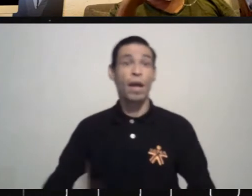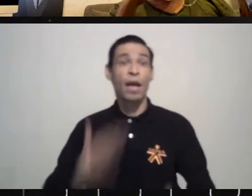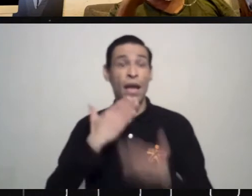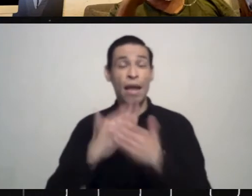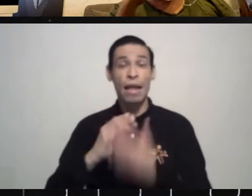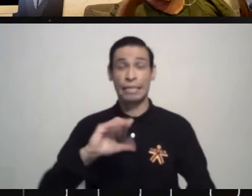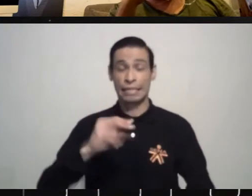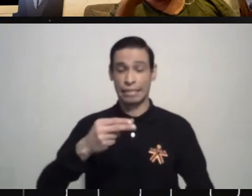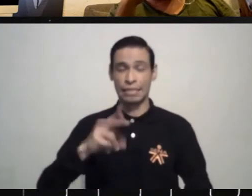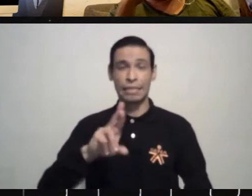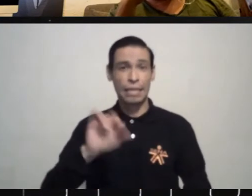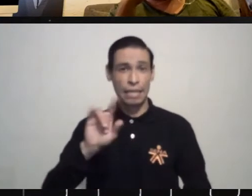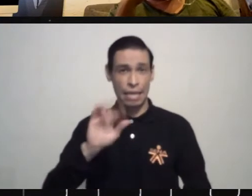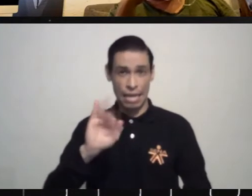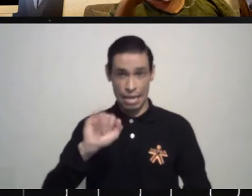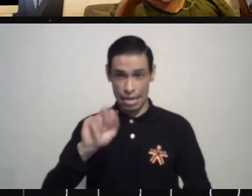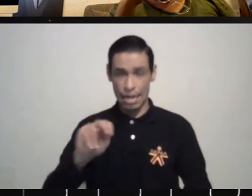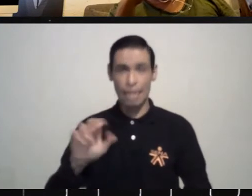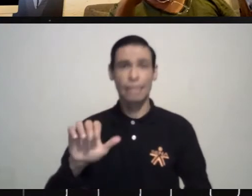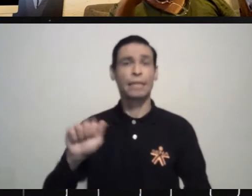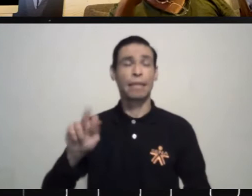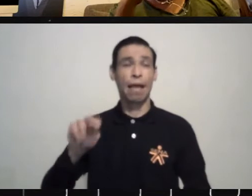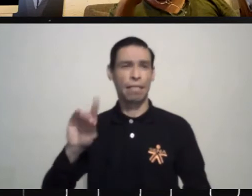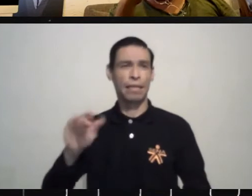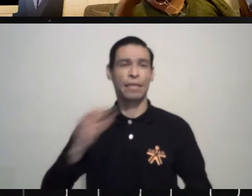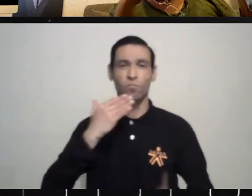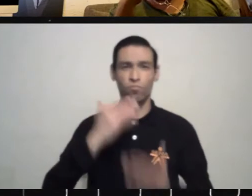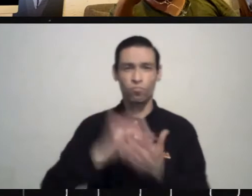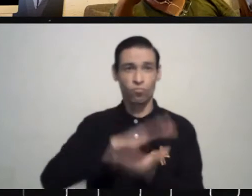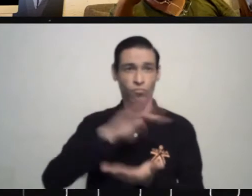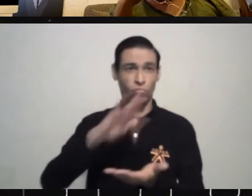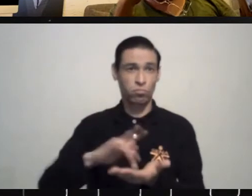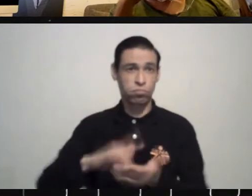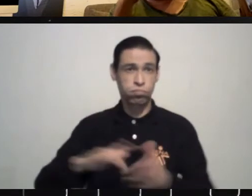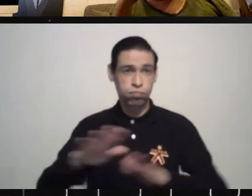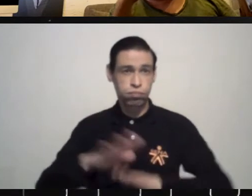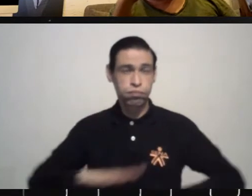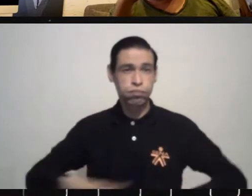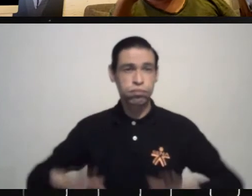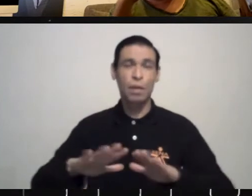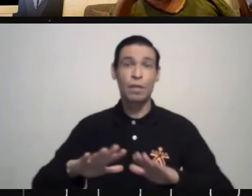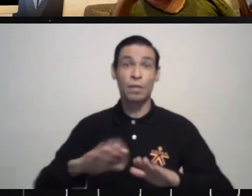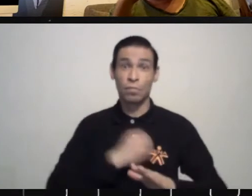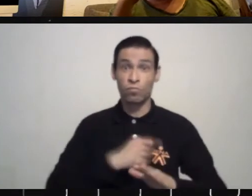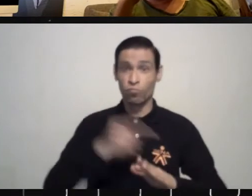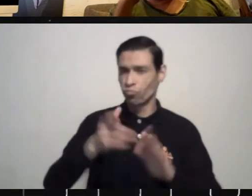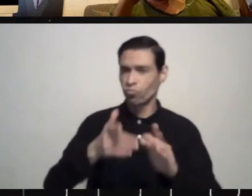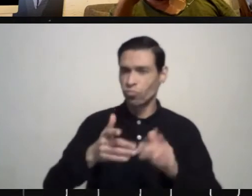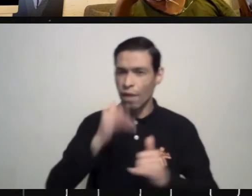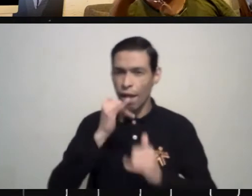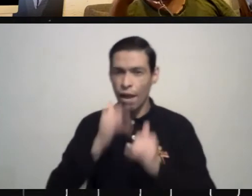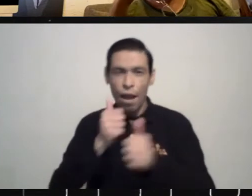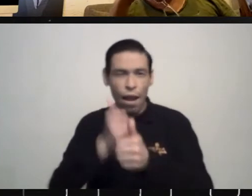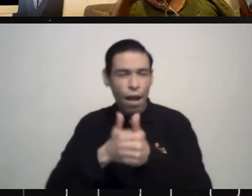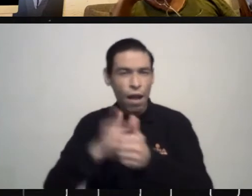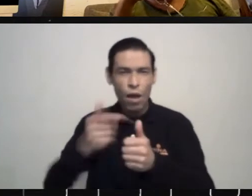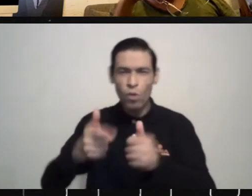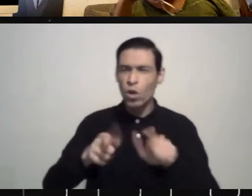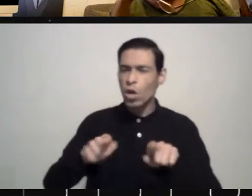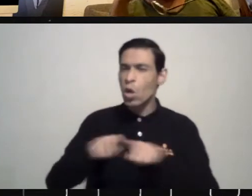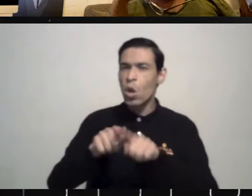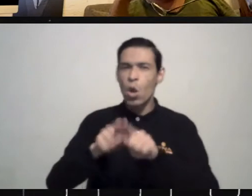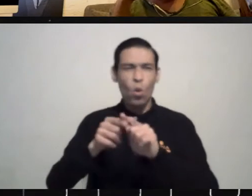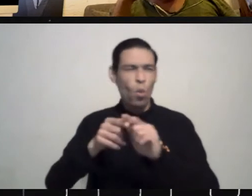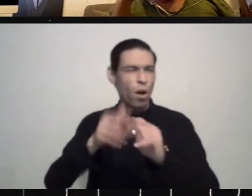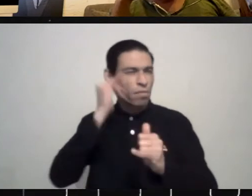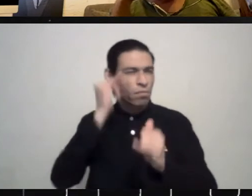por estar con nosotros hoy en este espacio. Pues quisiera que de pronto cada uno le diera un mensaje final a las personas que nos están viendo